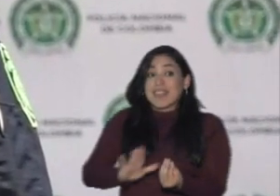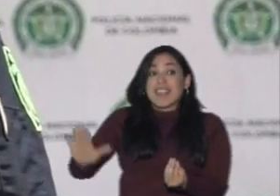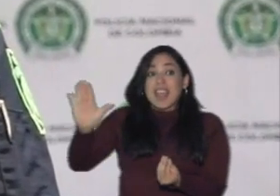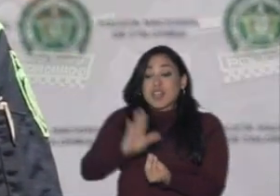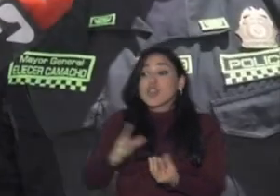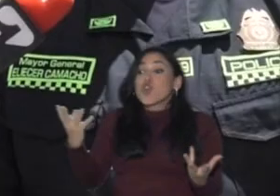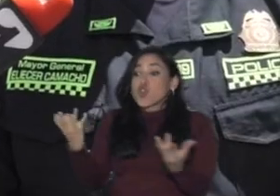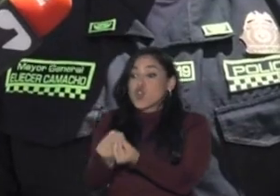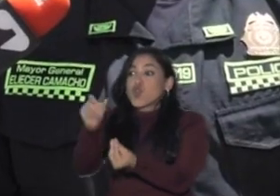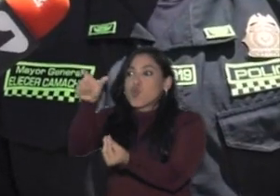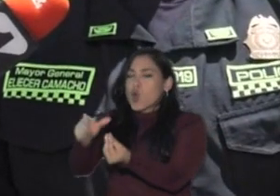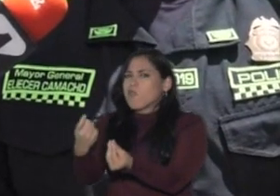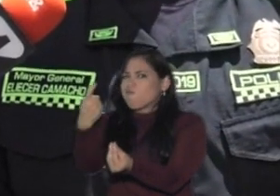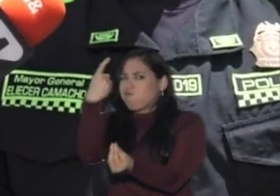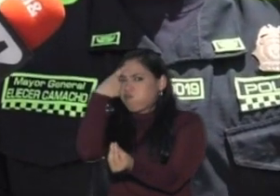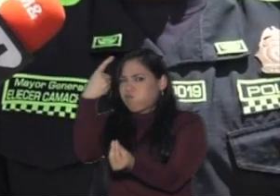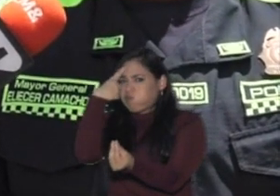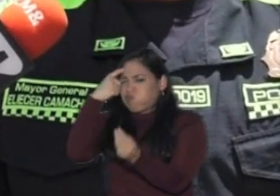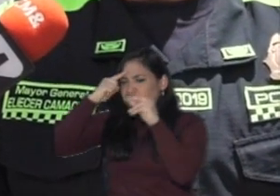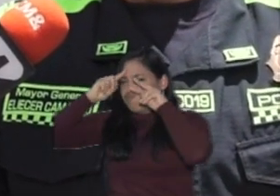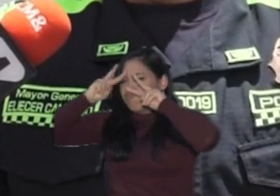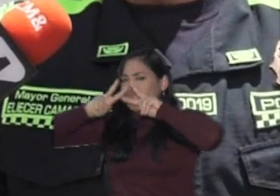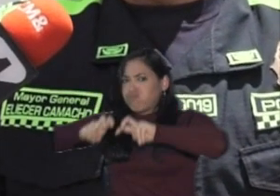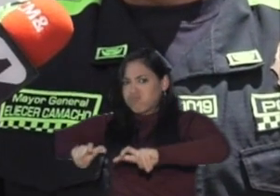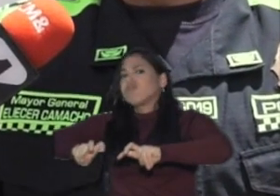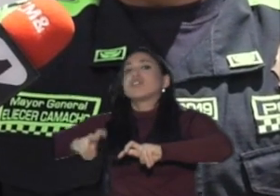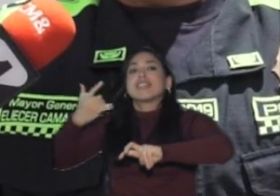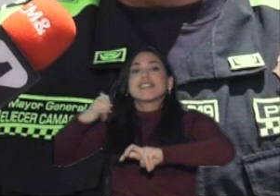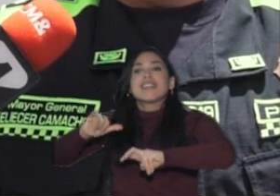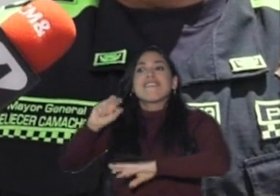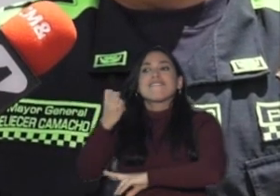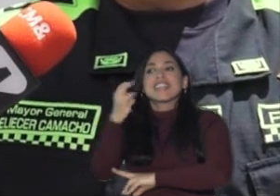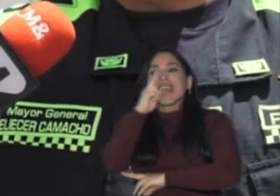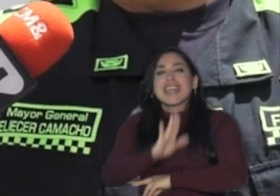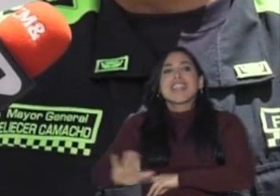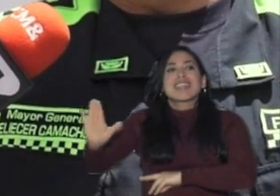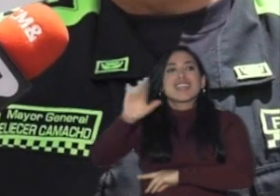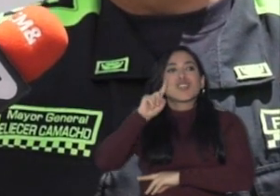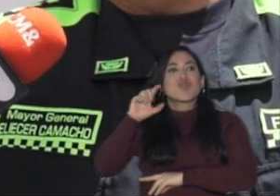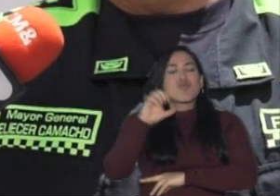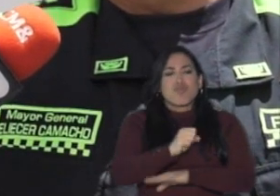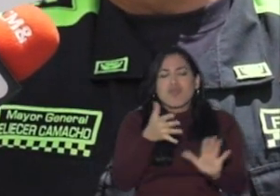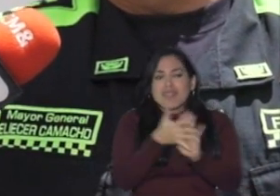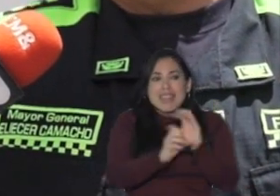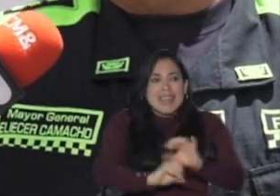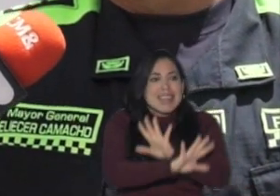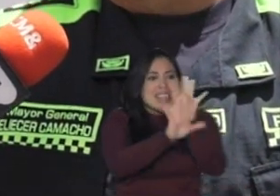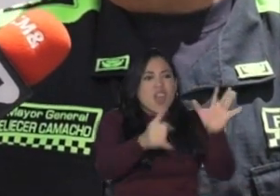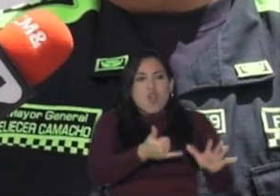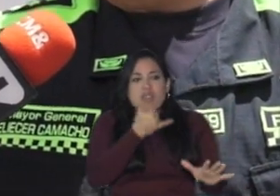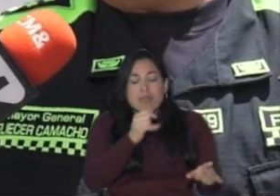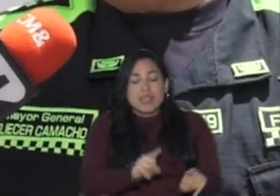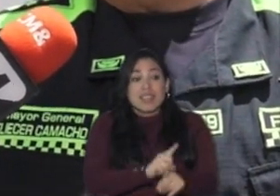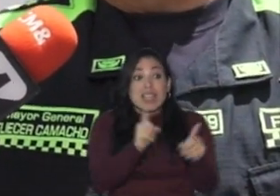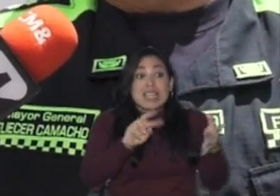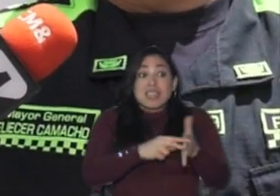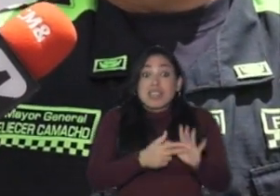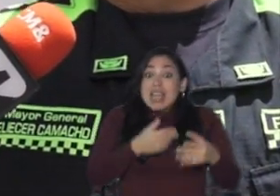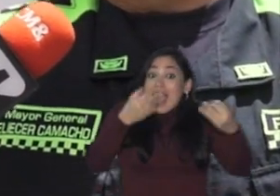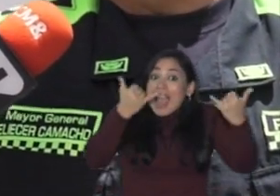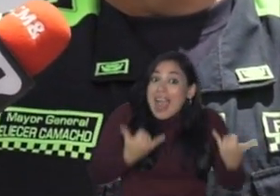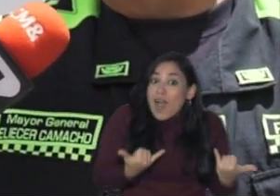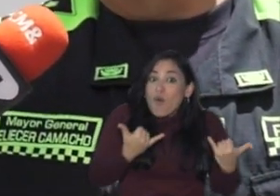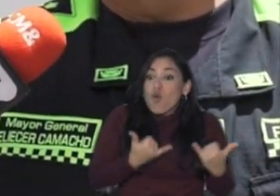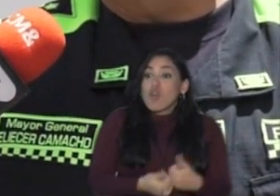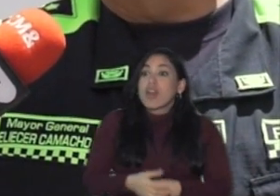un grupo de investigadores y personal de inteligencia que acompañe a la Fiscalía General de la Nación en el esclarecimiento de este hecho. No podríamos al